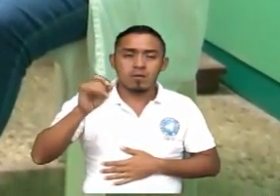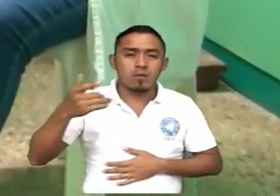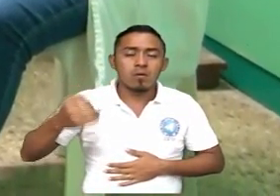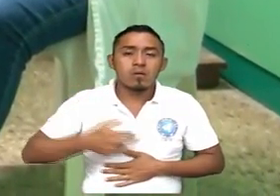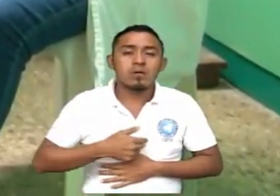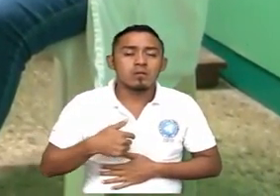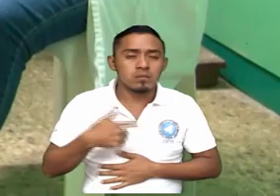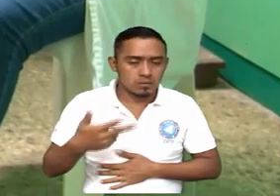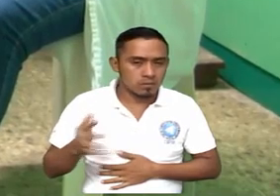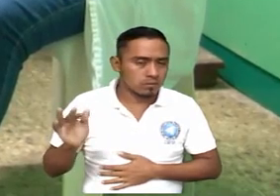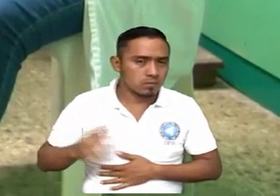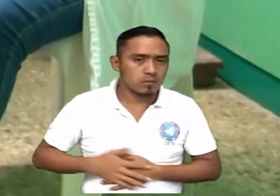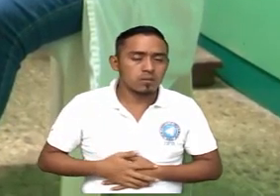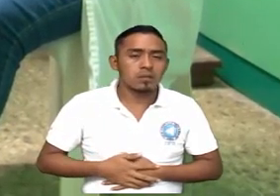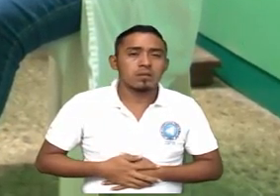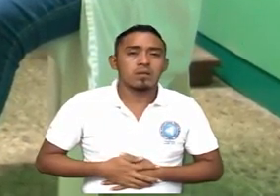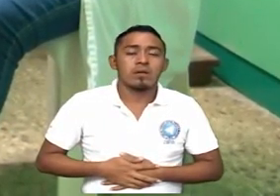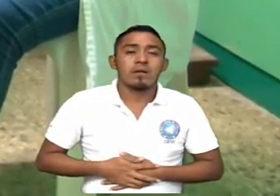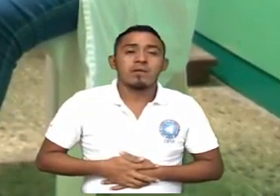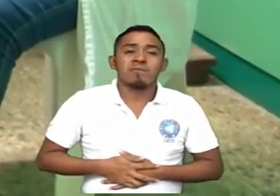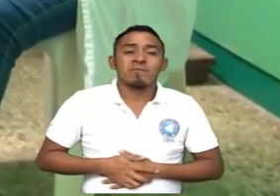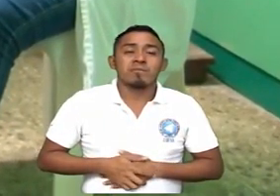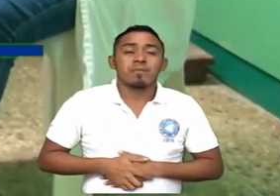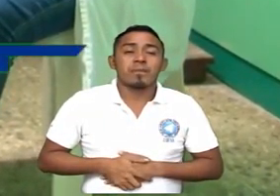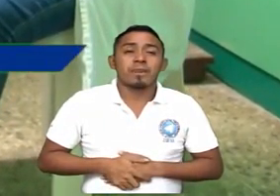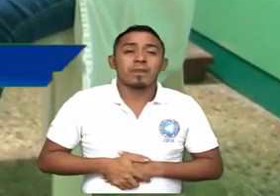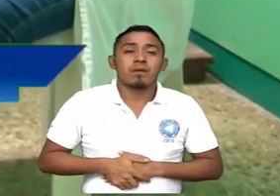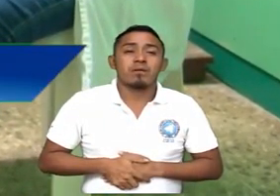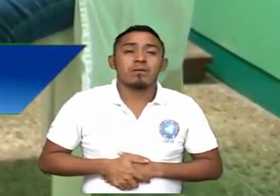contrarrestar la enfermedad? Lo que nosotros hacemos es que